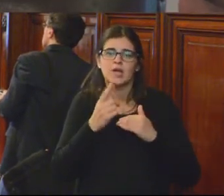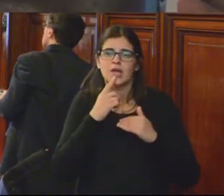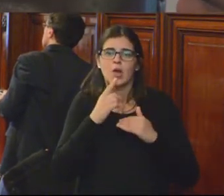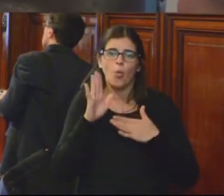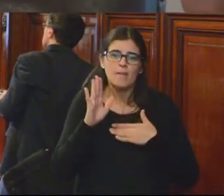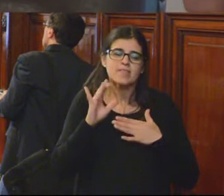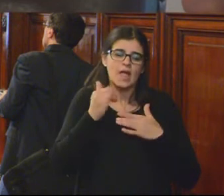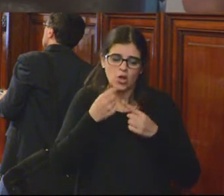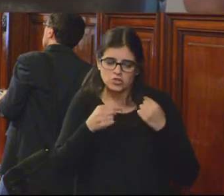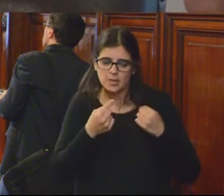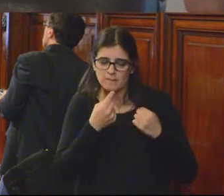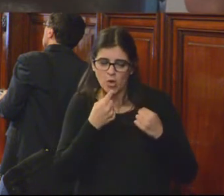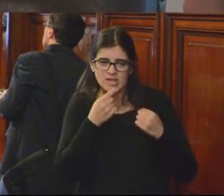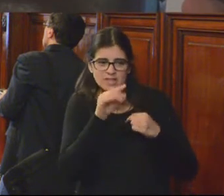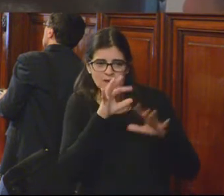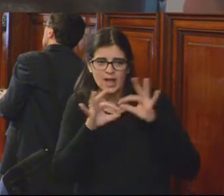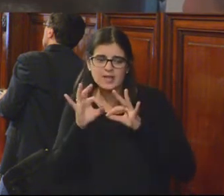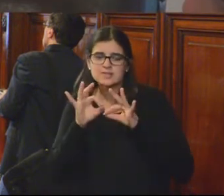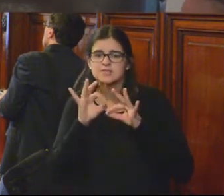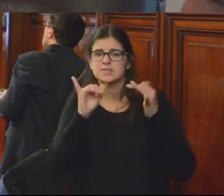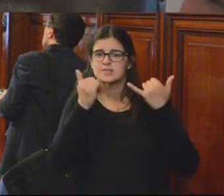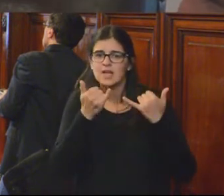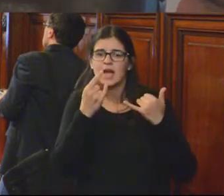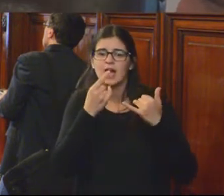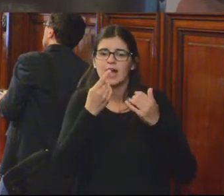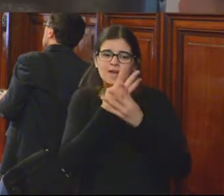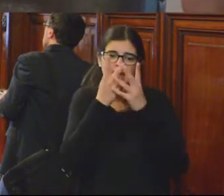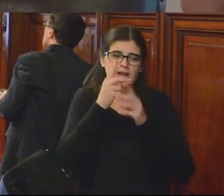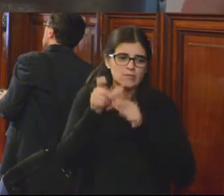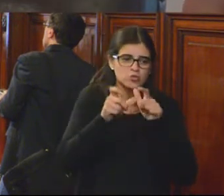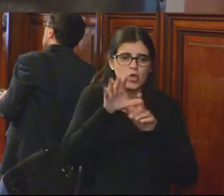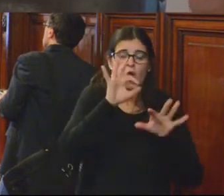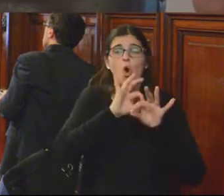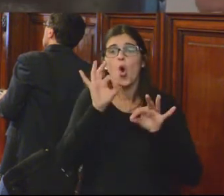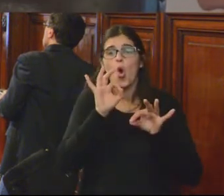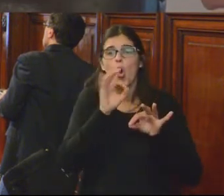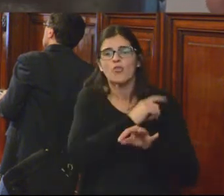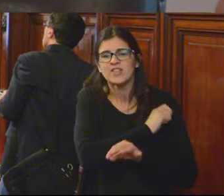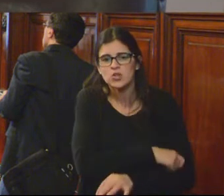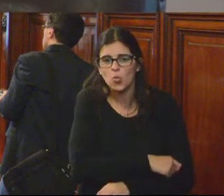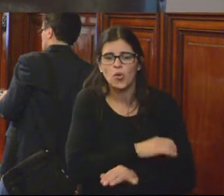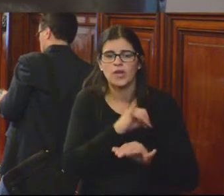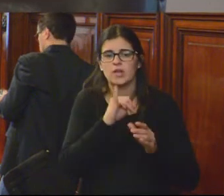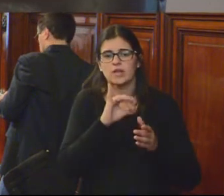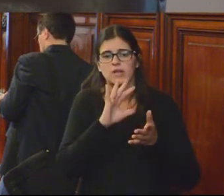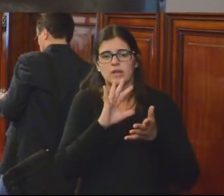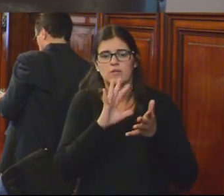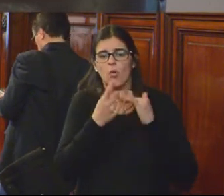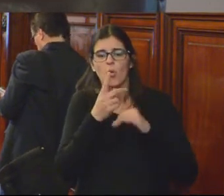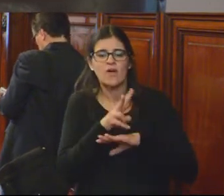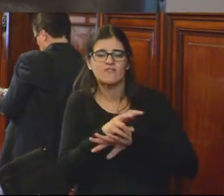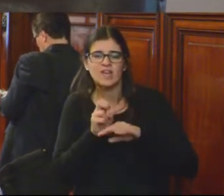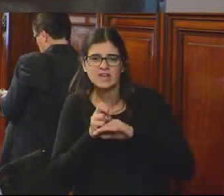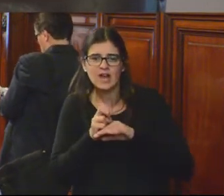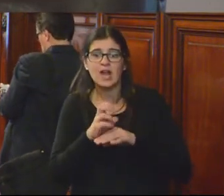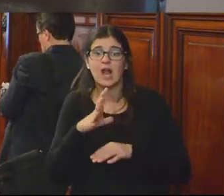autoridades políticas elegidas popularmente o destituir a una fiscal